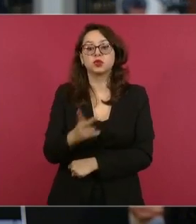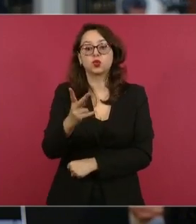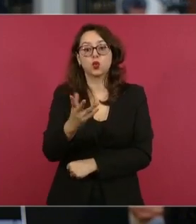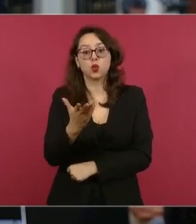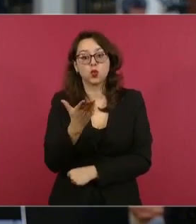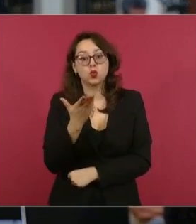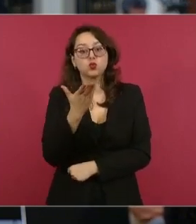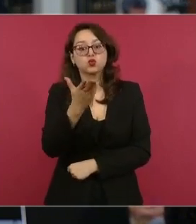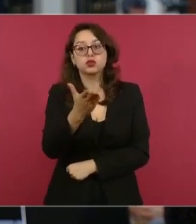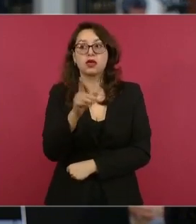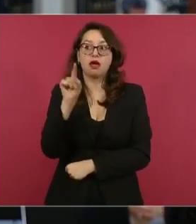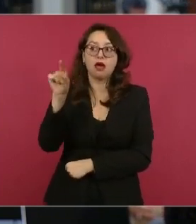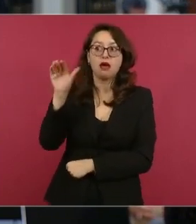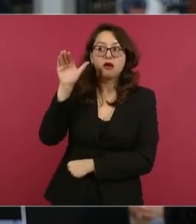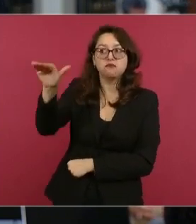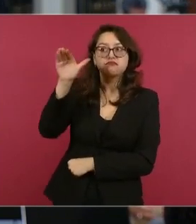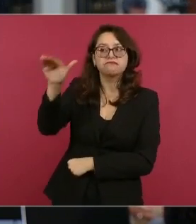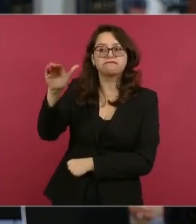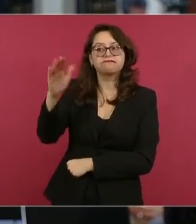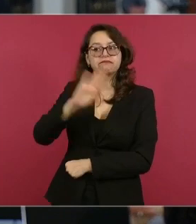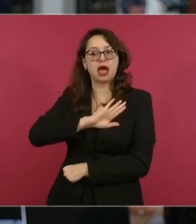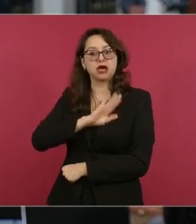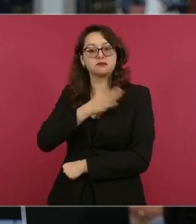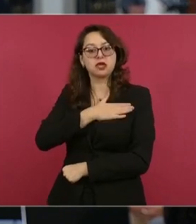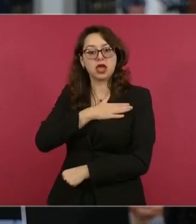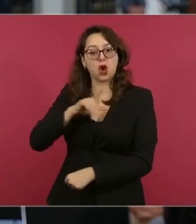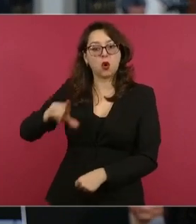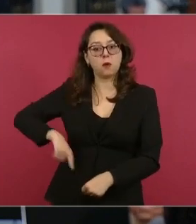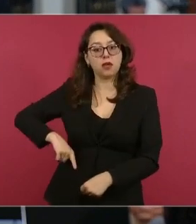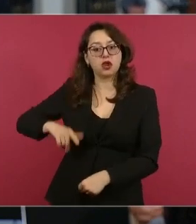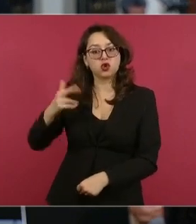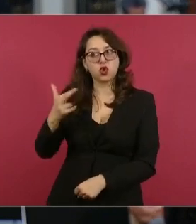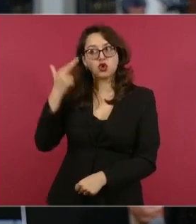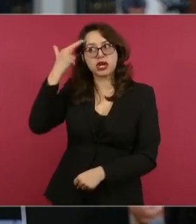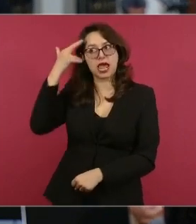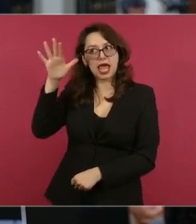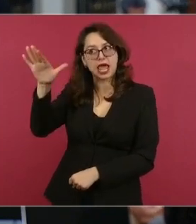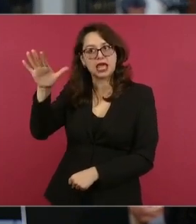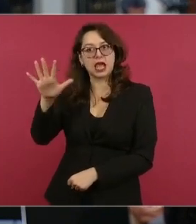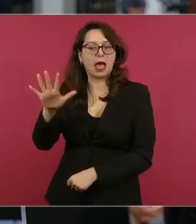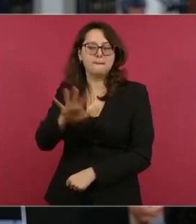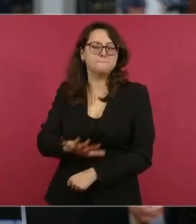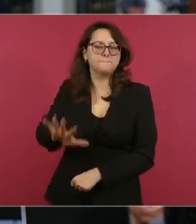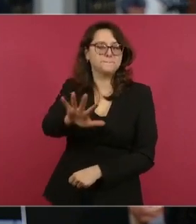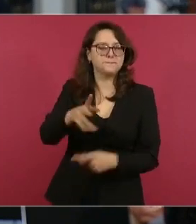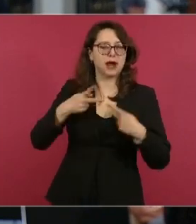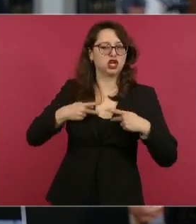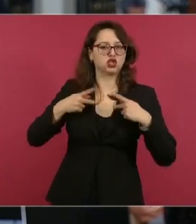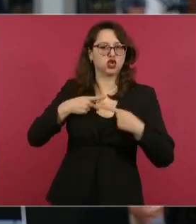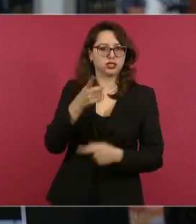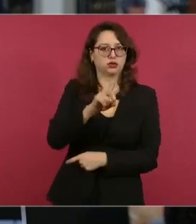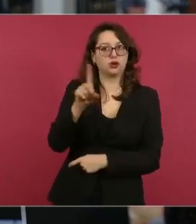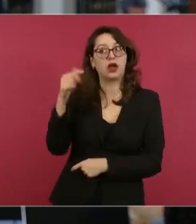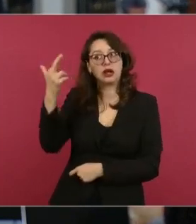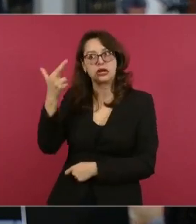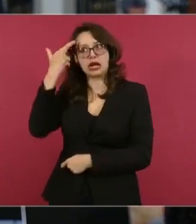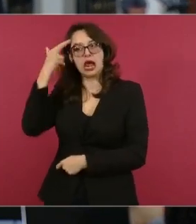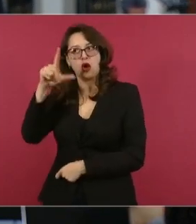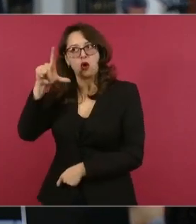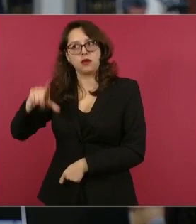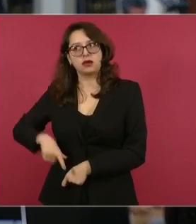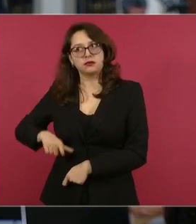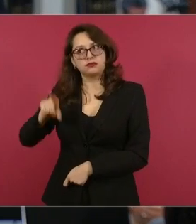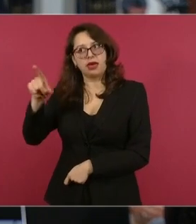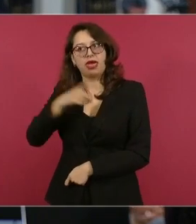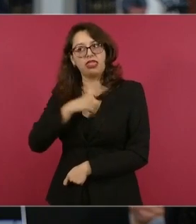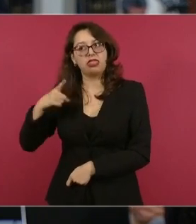de perdón al Estado español, no entiendo al pueblo español, sino sí al Estado español. Y en segundo lugar, ¿qué